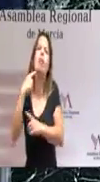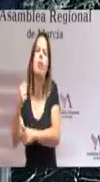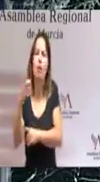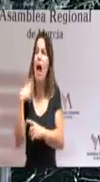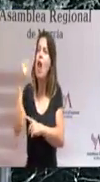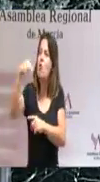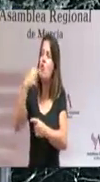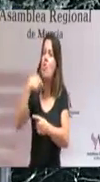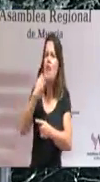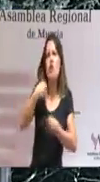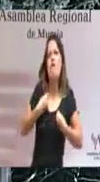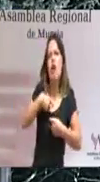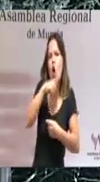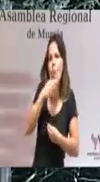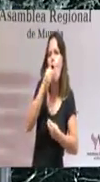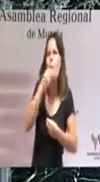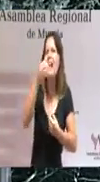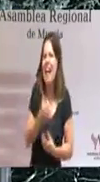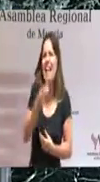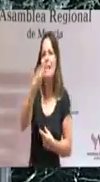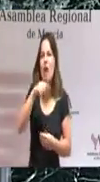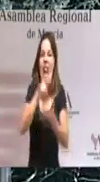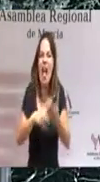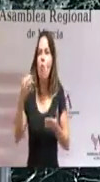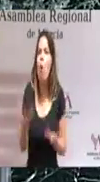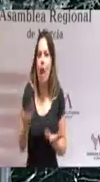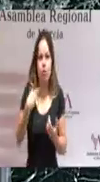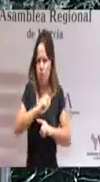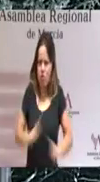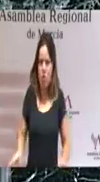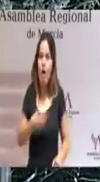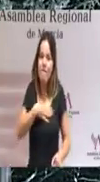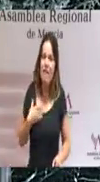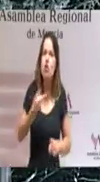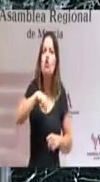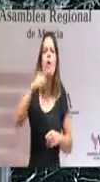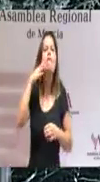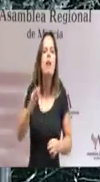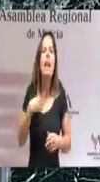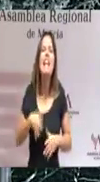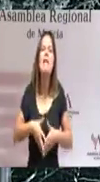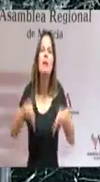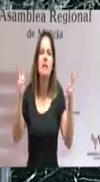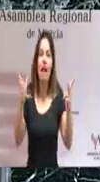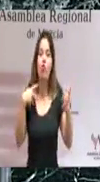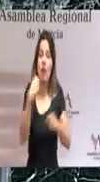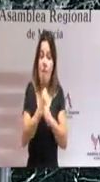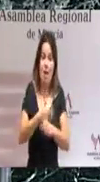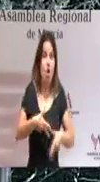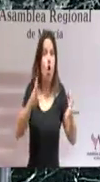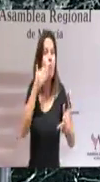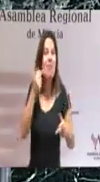alguien cómo tenemos que vivir, qué tenemos que comer y qué tenemos que leer. Nosotros creemos en la libertad y un empleo digno te da